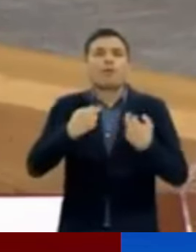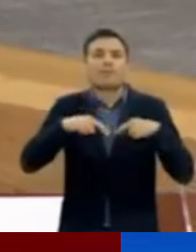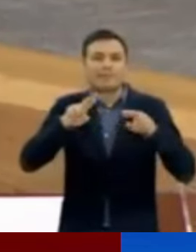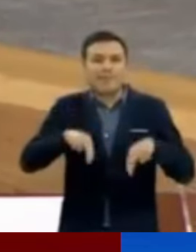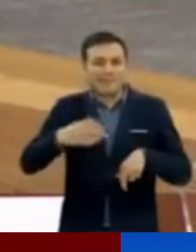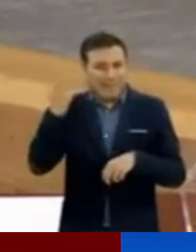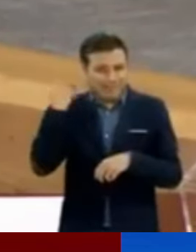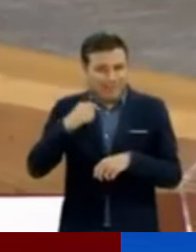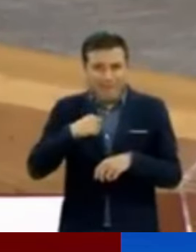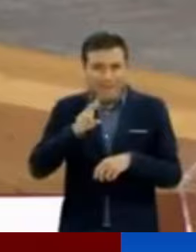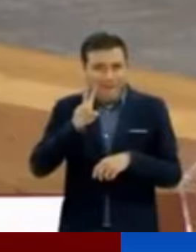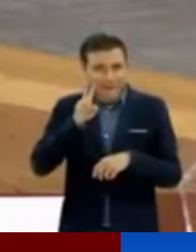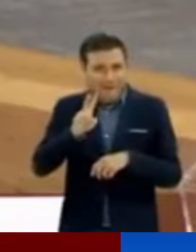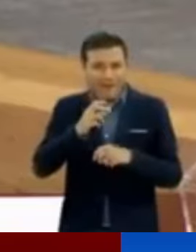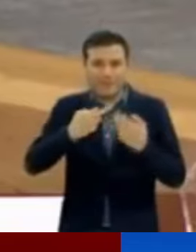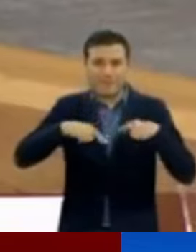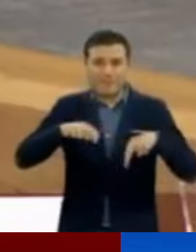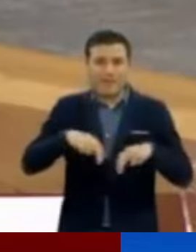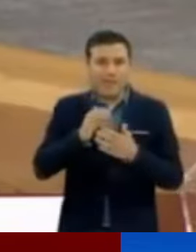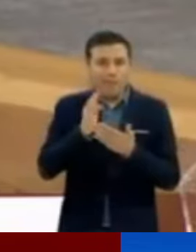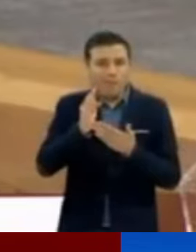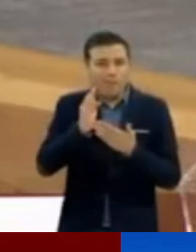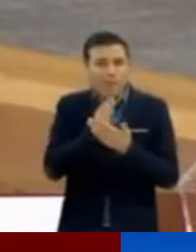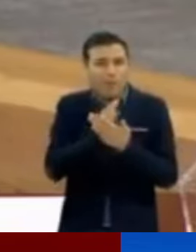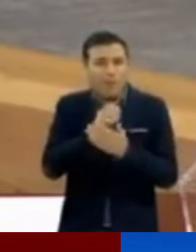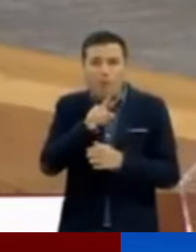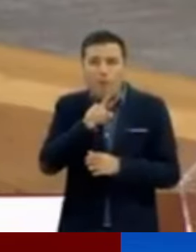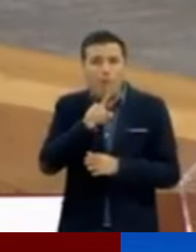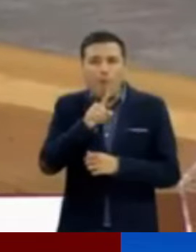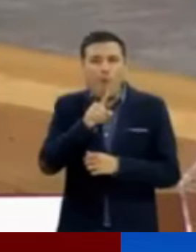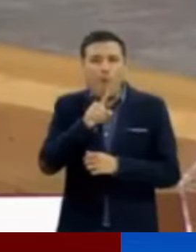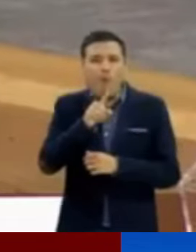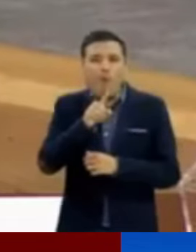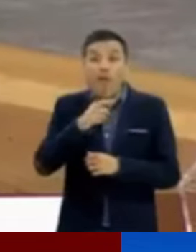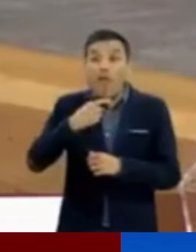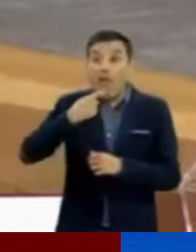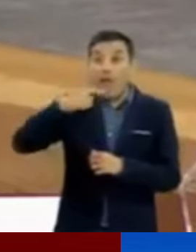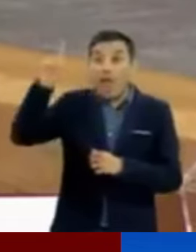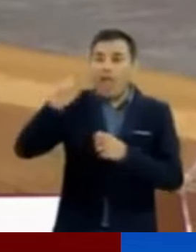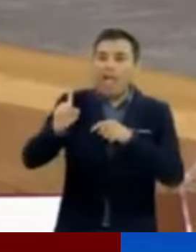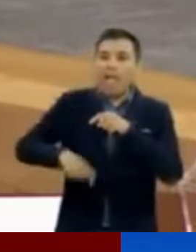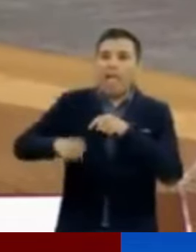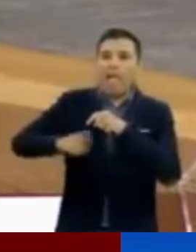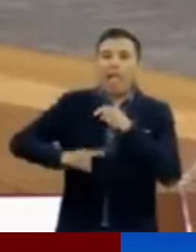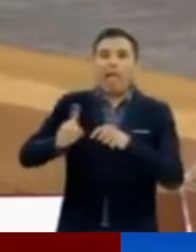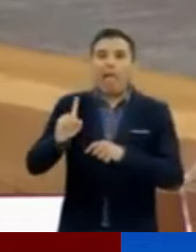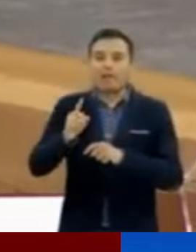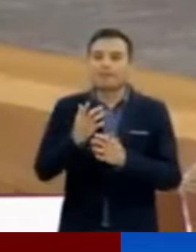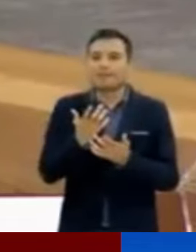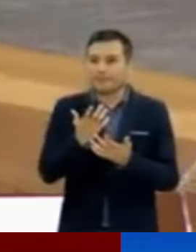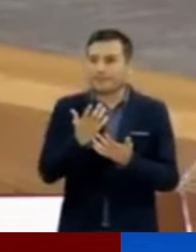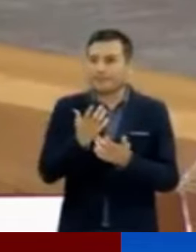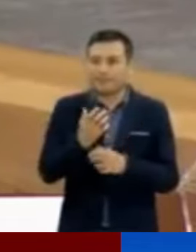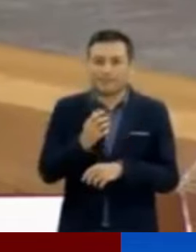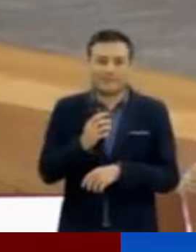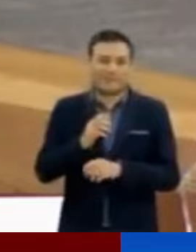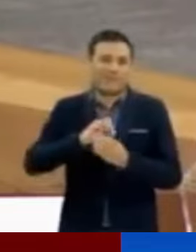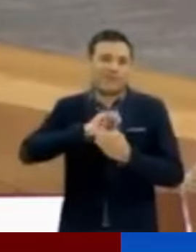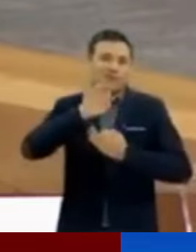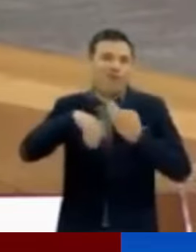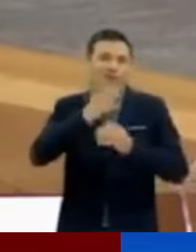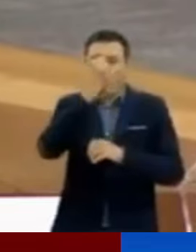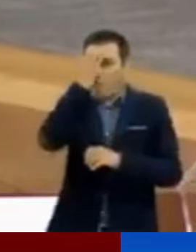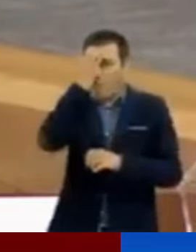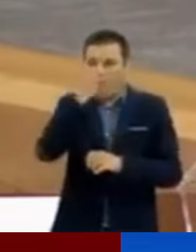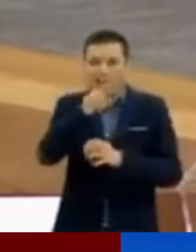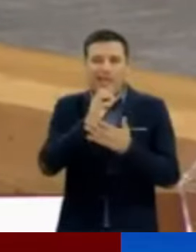OPLE, el representante de Morena, para evitar que nosotros pudiéramos denunciarlo. Pero bueno, ya no es ninguna novedad que